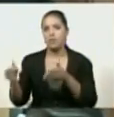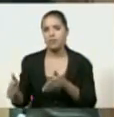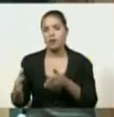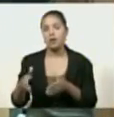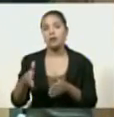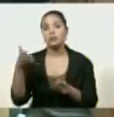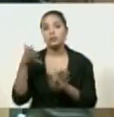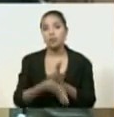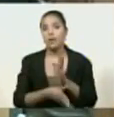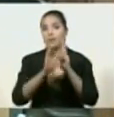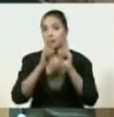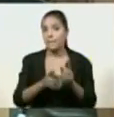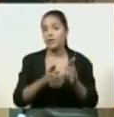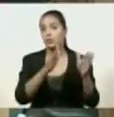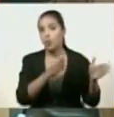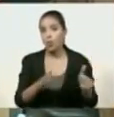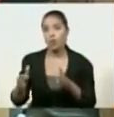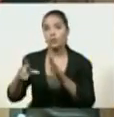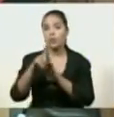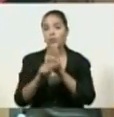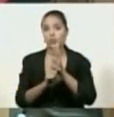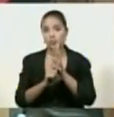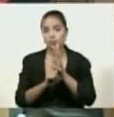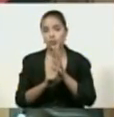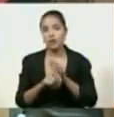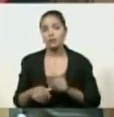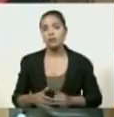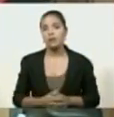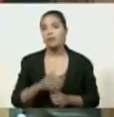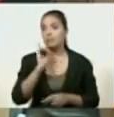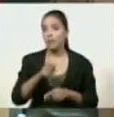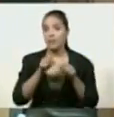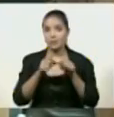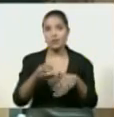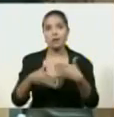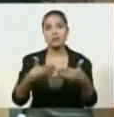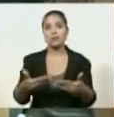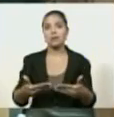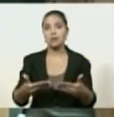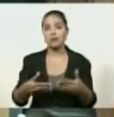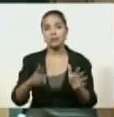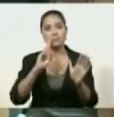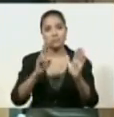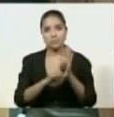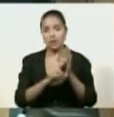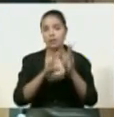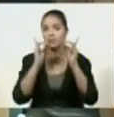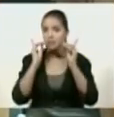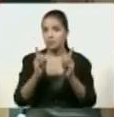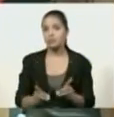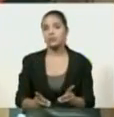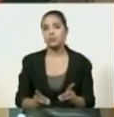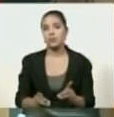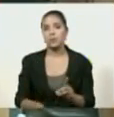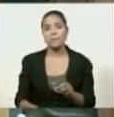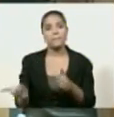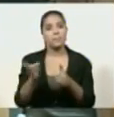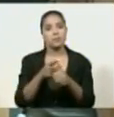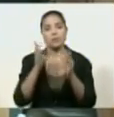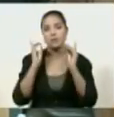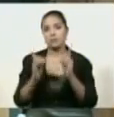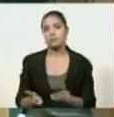del respeto a ese orden público constitucional que debe seguirse en acatamiento de nuestra primera